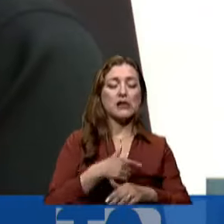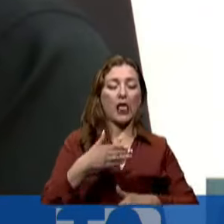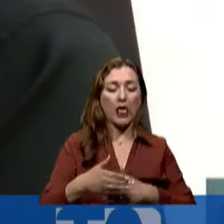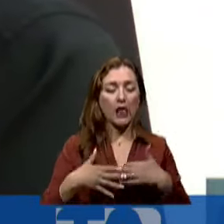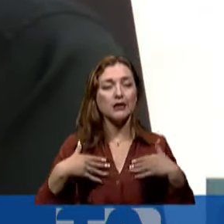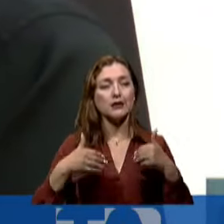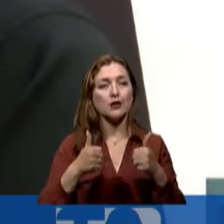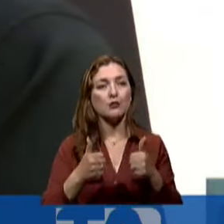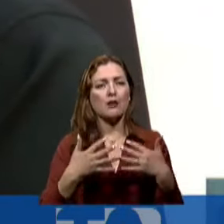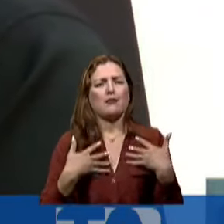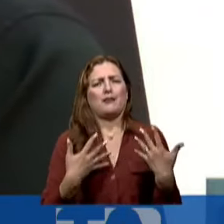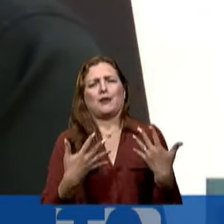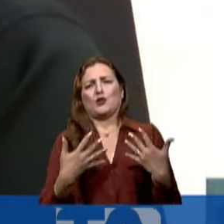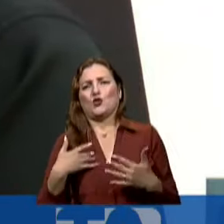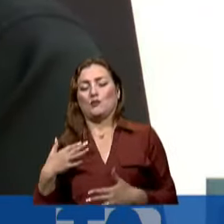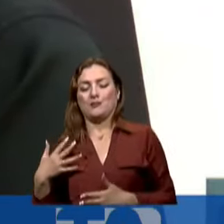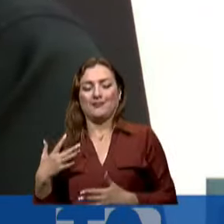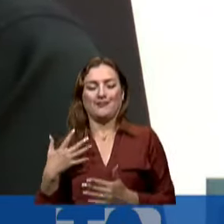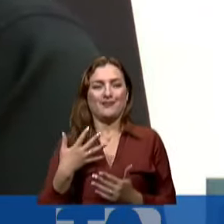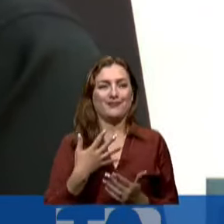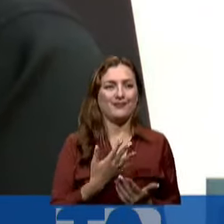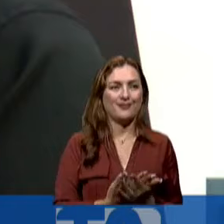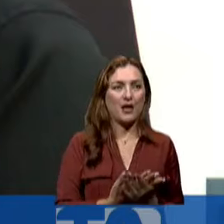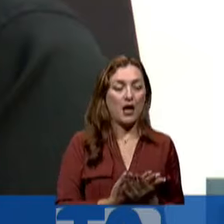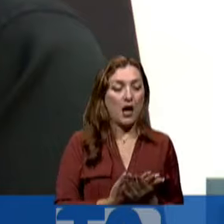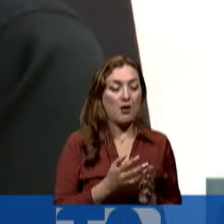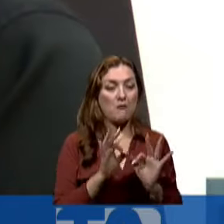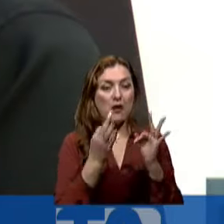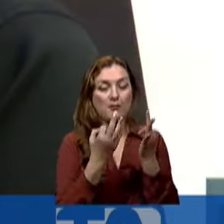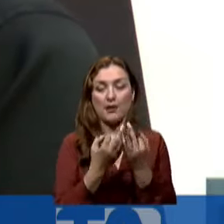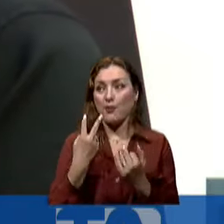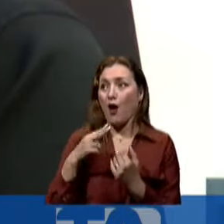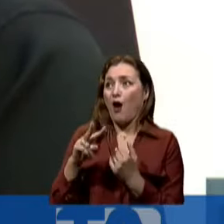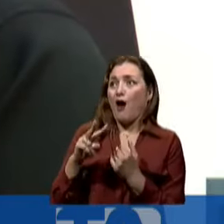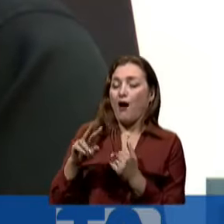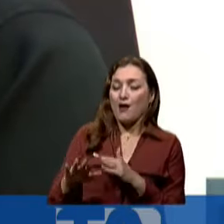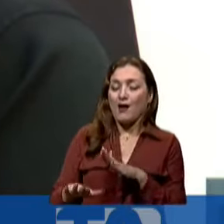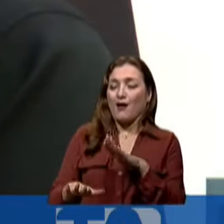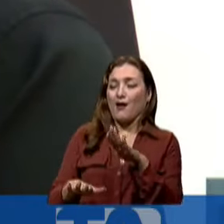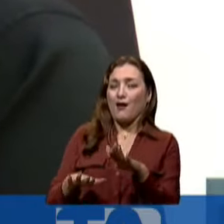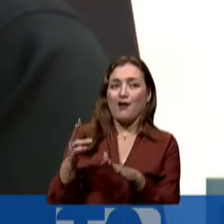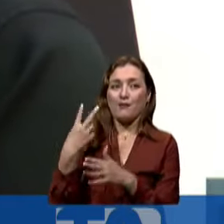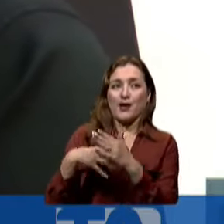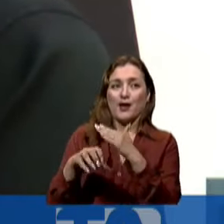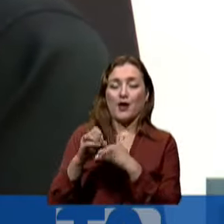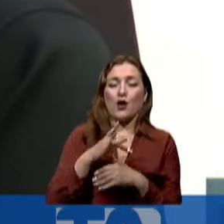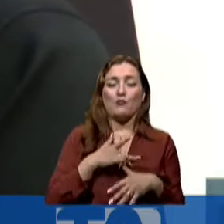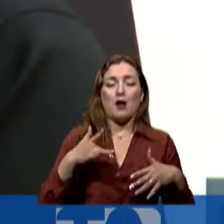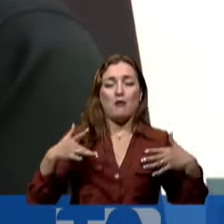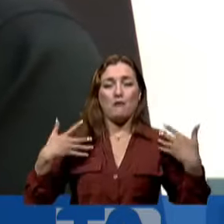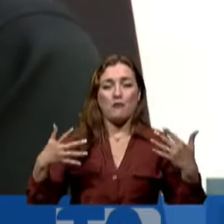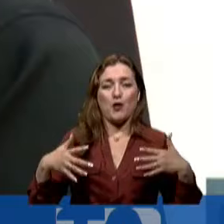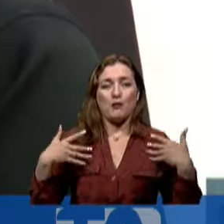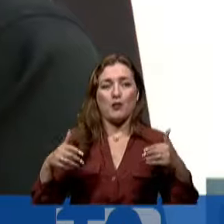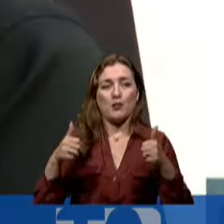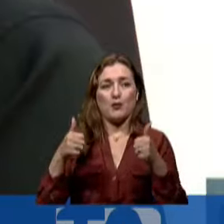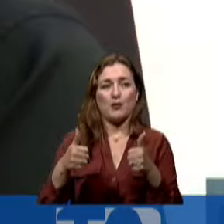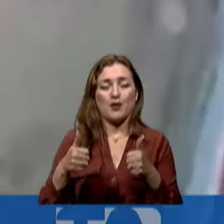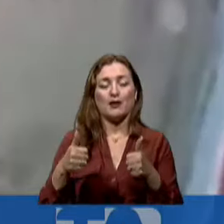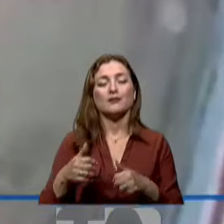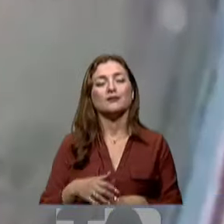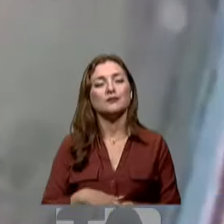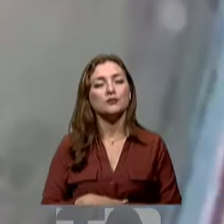y ya pues mi familia ahí contentos de verle, imagínense salir caminando, súper, súper